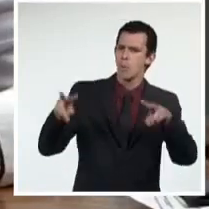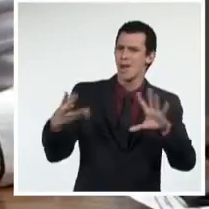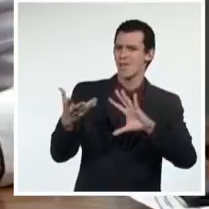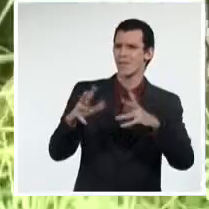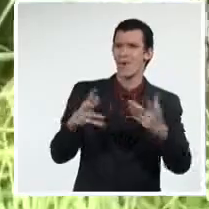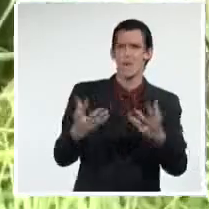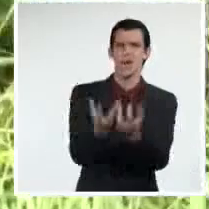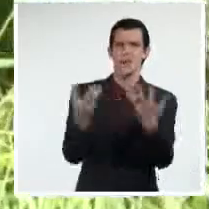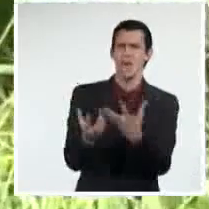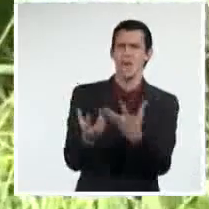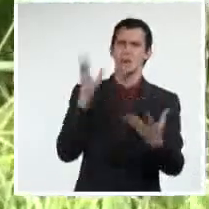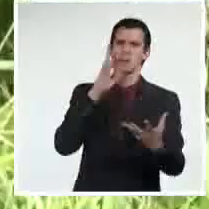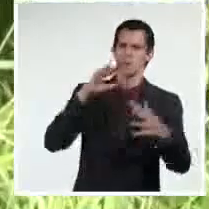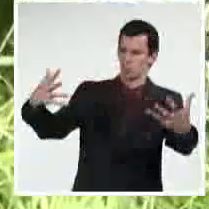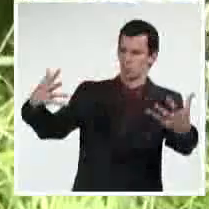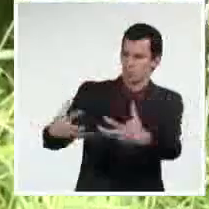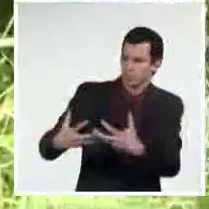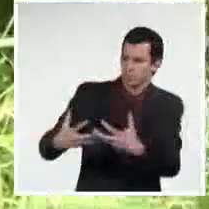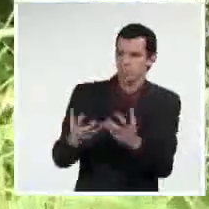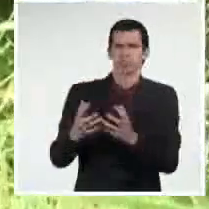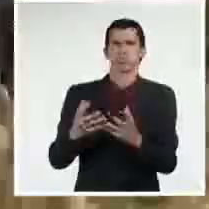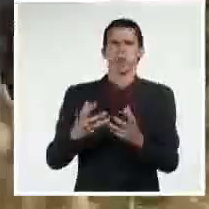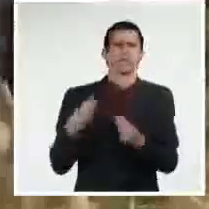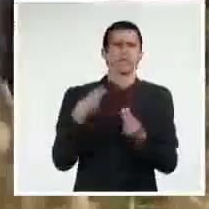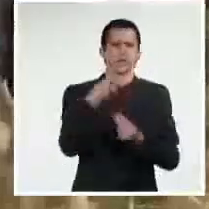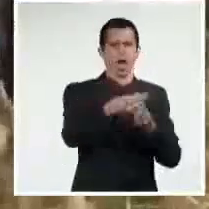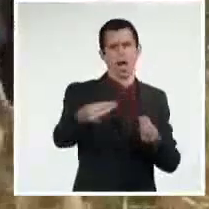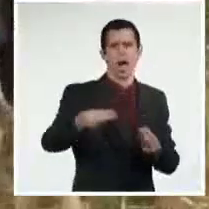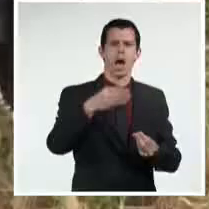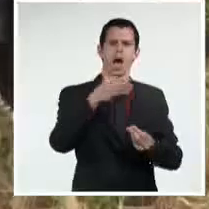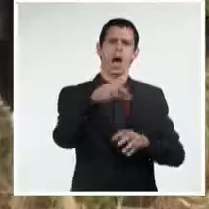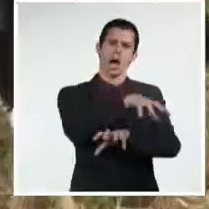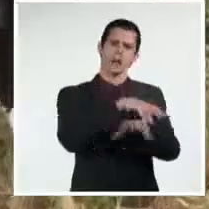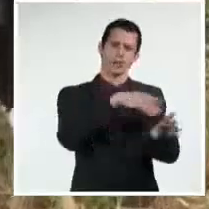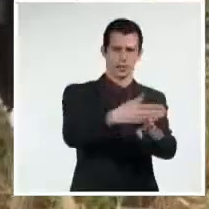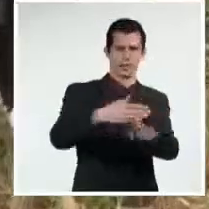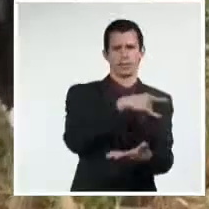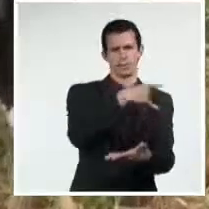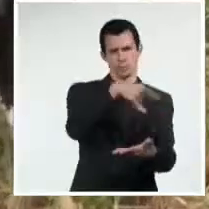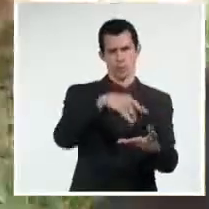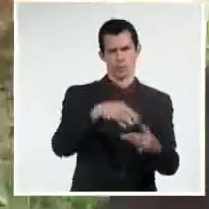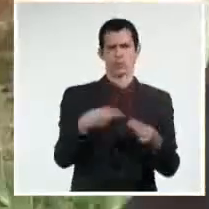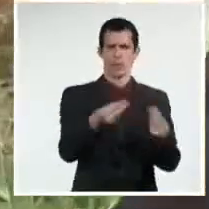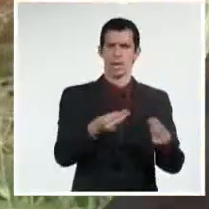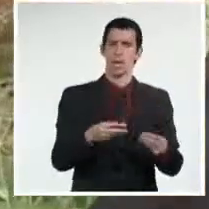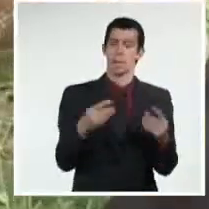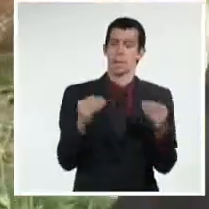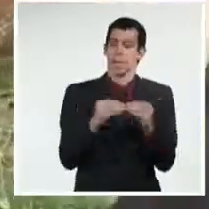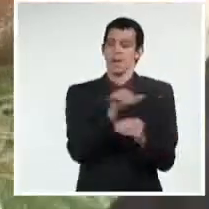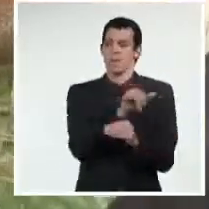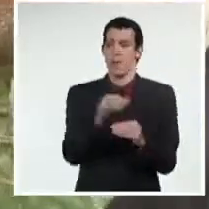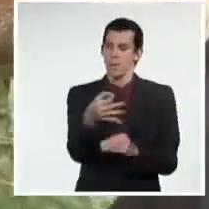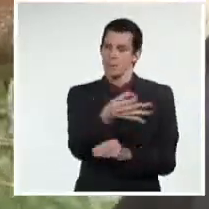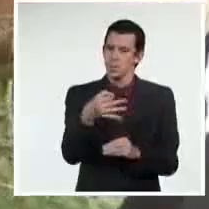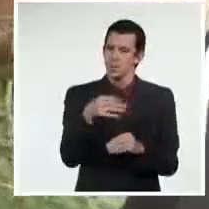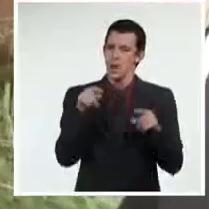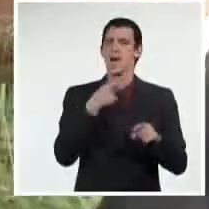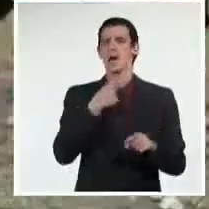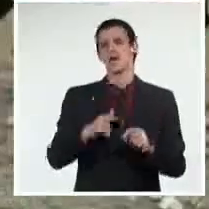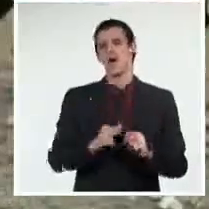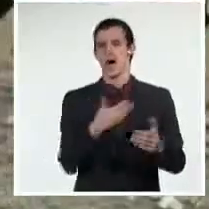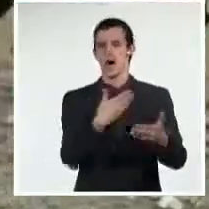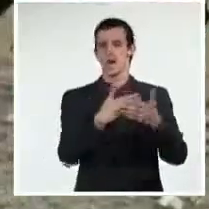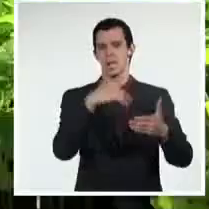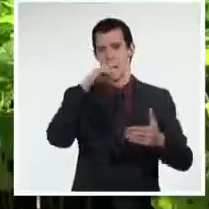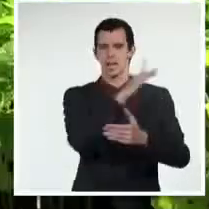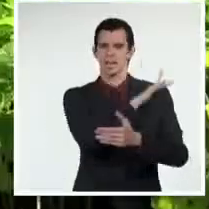proteínas. Ante los discretos avances, se hace necesario concentrar esfuerzos en los municipios a través de ASCUBA y el